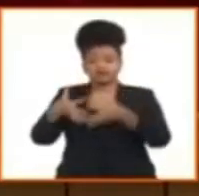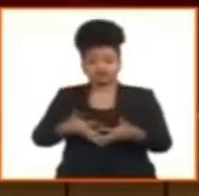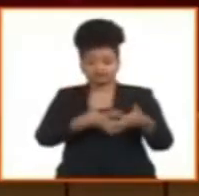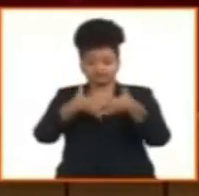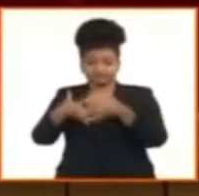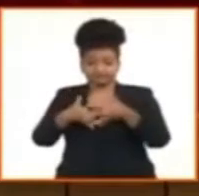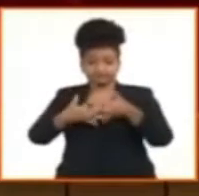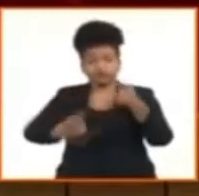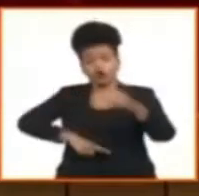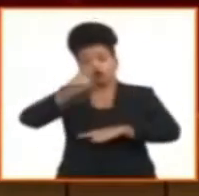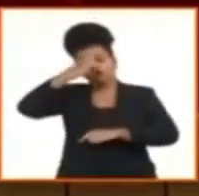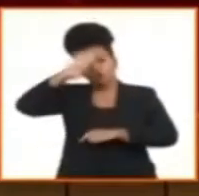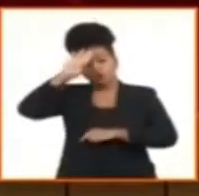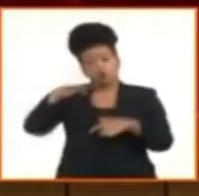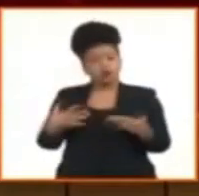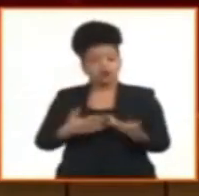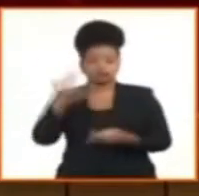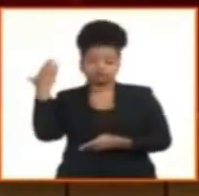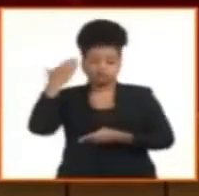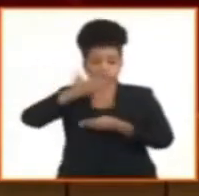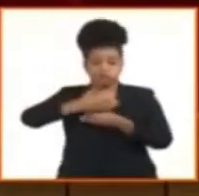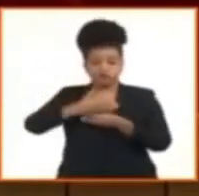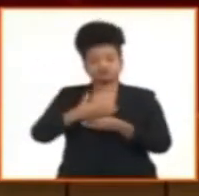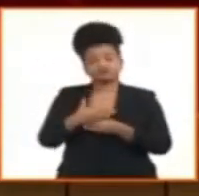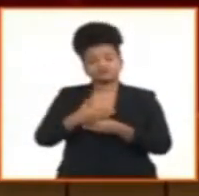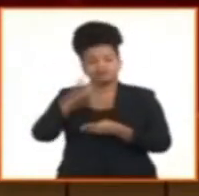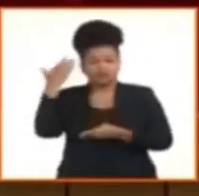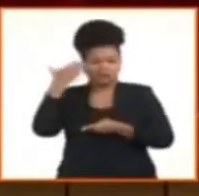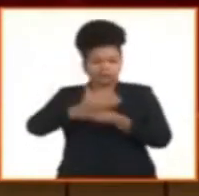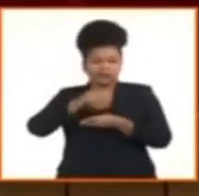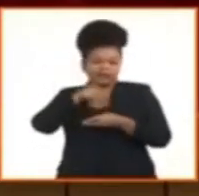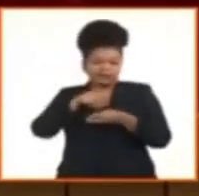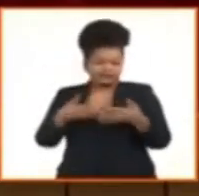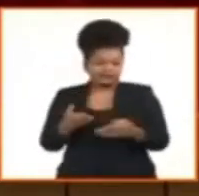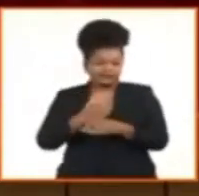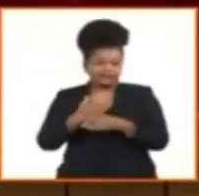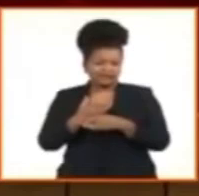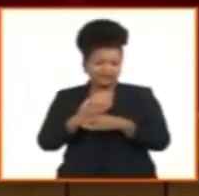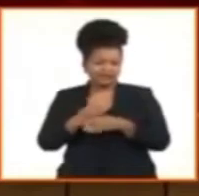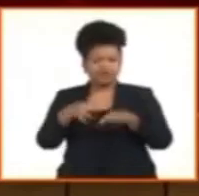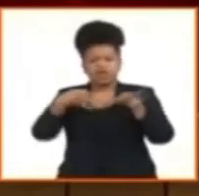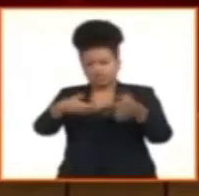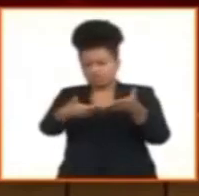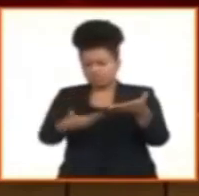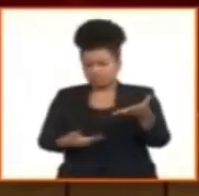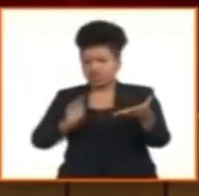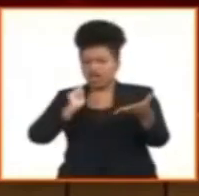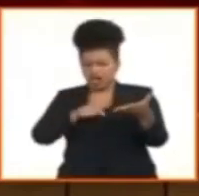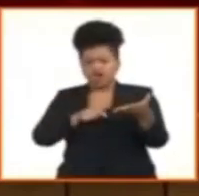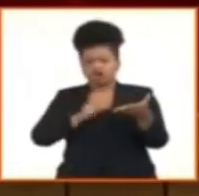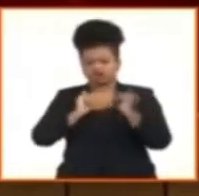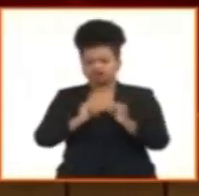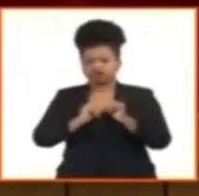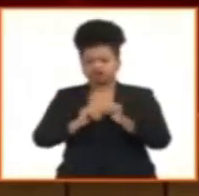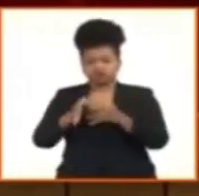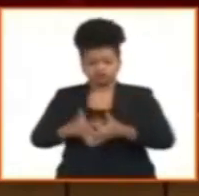Cuba, es el bloqueo. La definición del bloqueo está en los propios documentos oficiales del gobierno de los